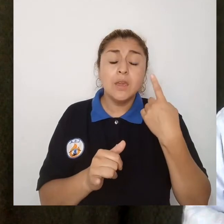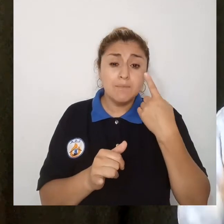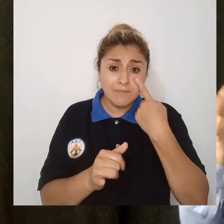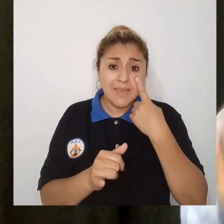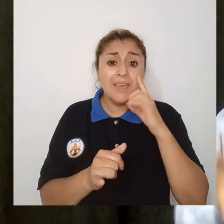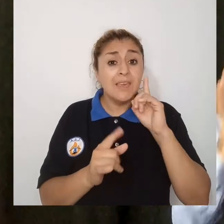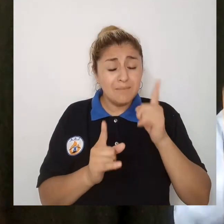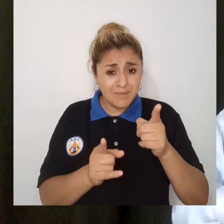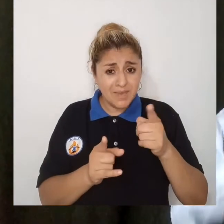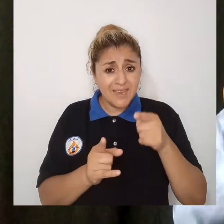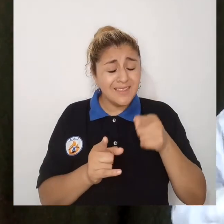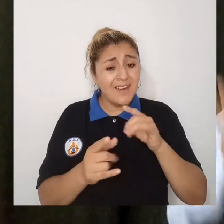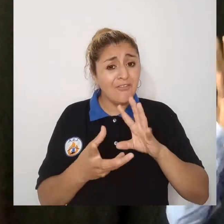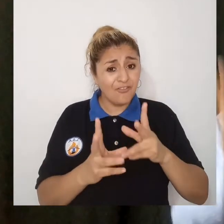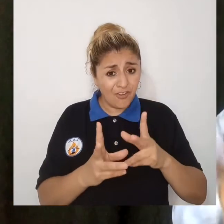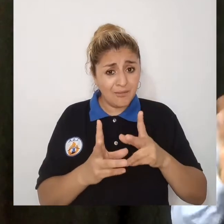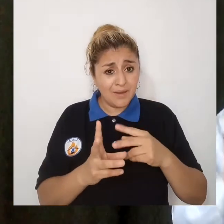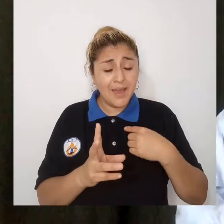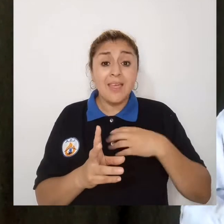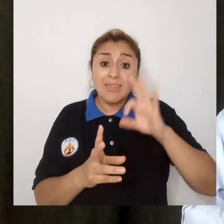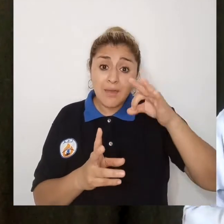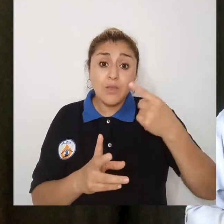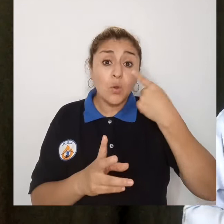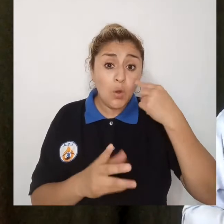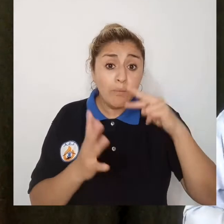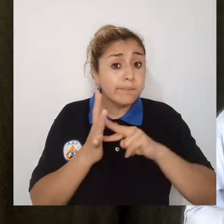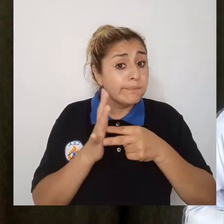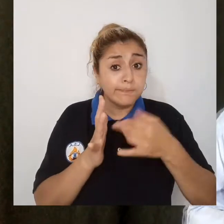y la plenitud de la iglesia de acuerdo a los tiempos